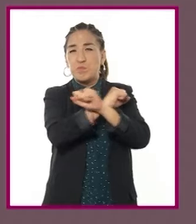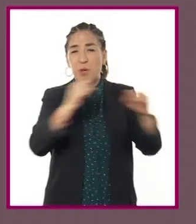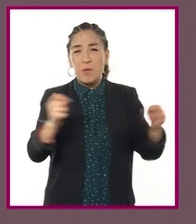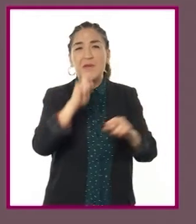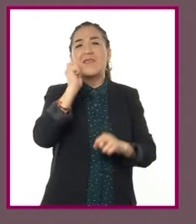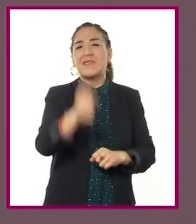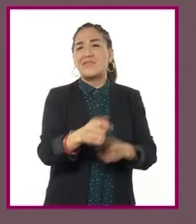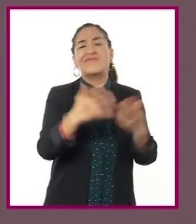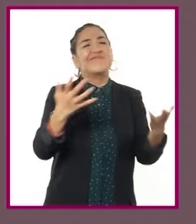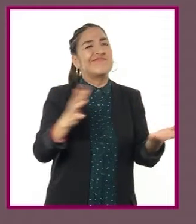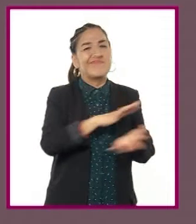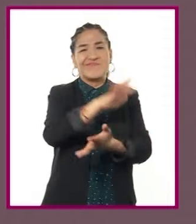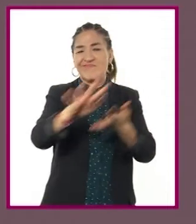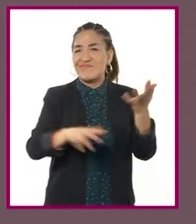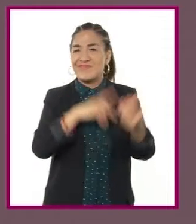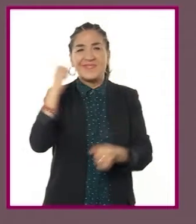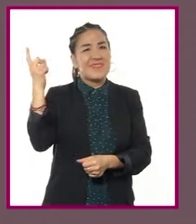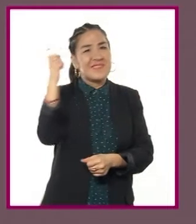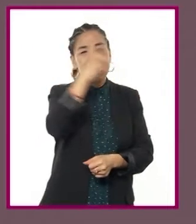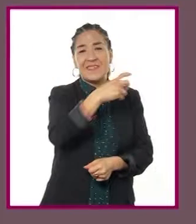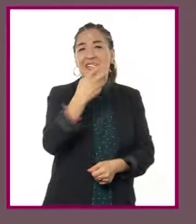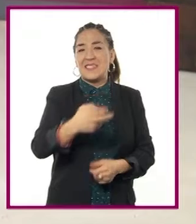consecuencias catastróficas para la humanidad.